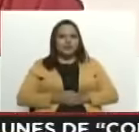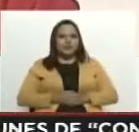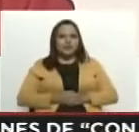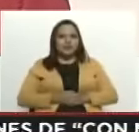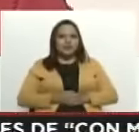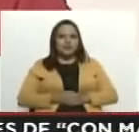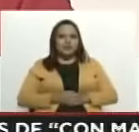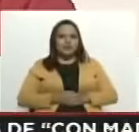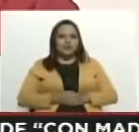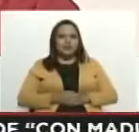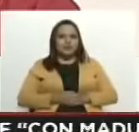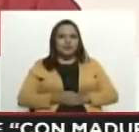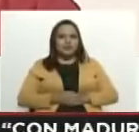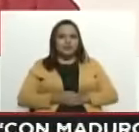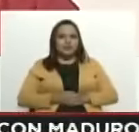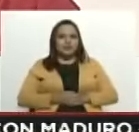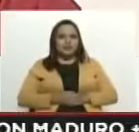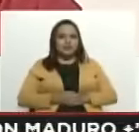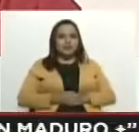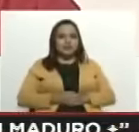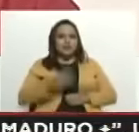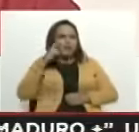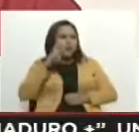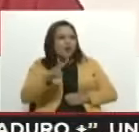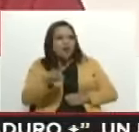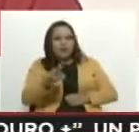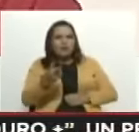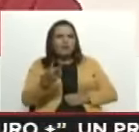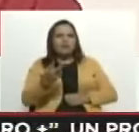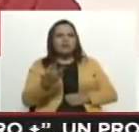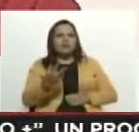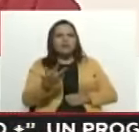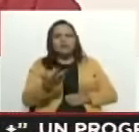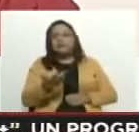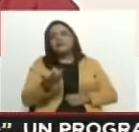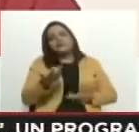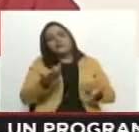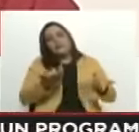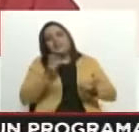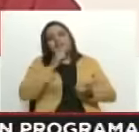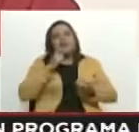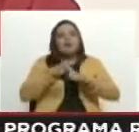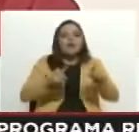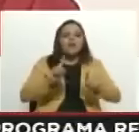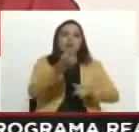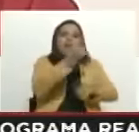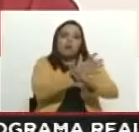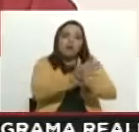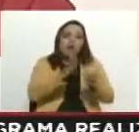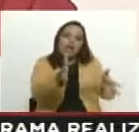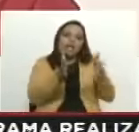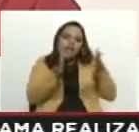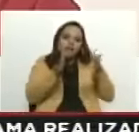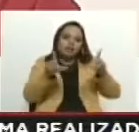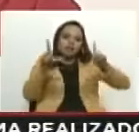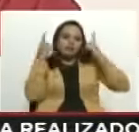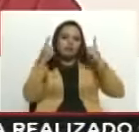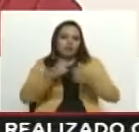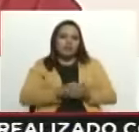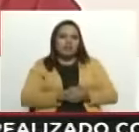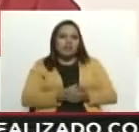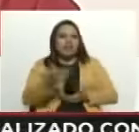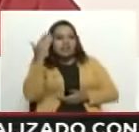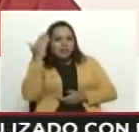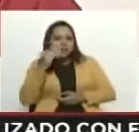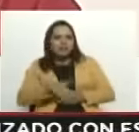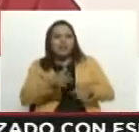O sea, sí, es como muy poco objetivo, pero bueno, ganaron los Tiburones en el primer juego, pues, para que se enteren, el que no sepa,